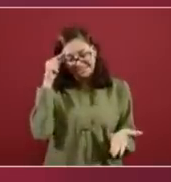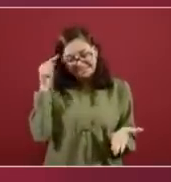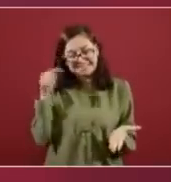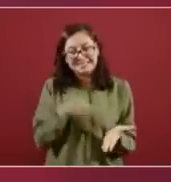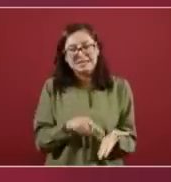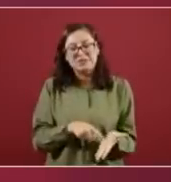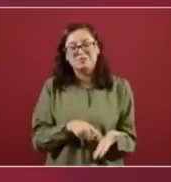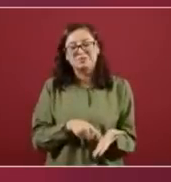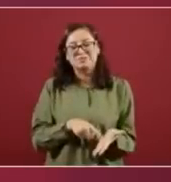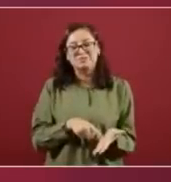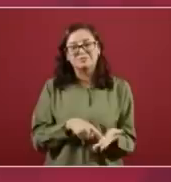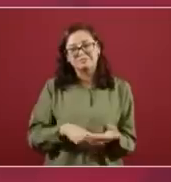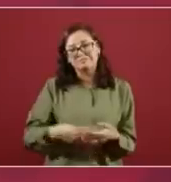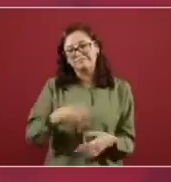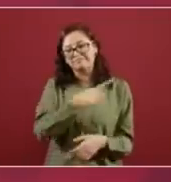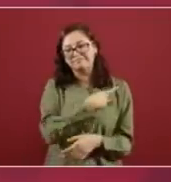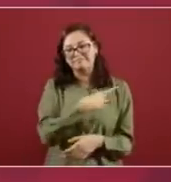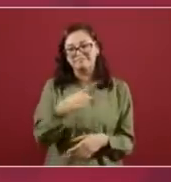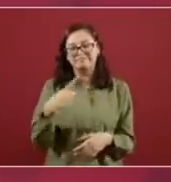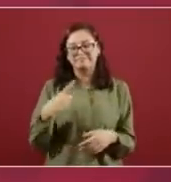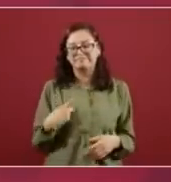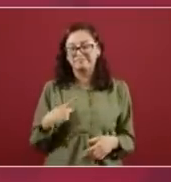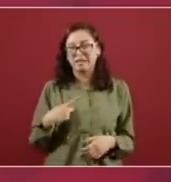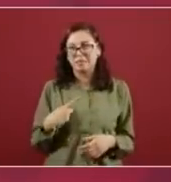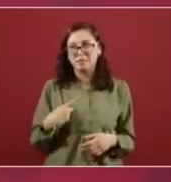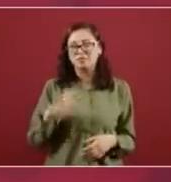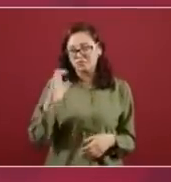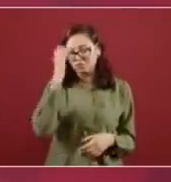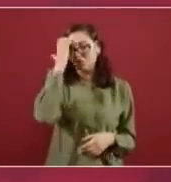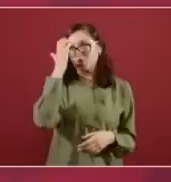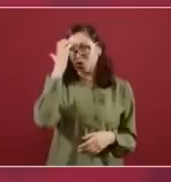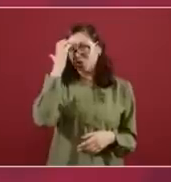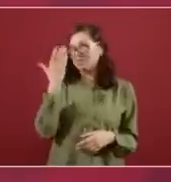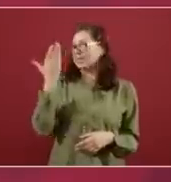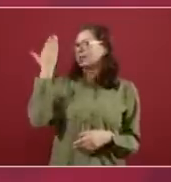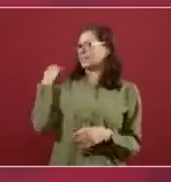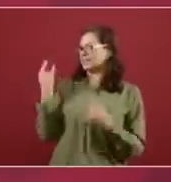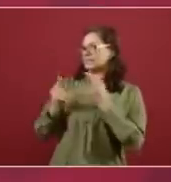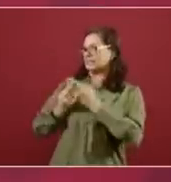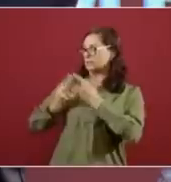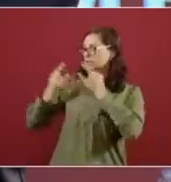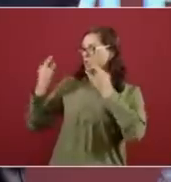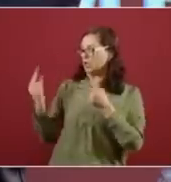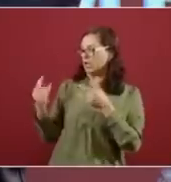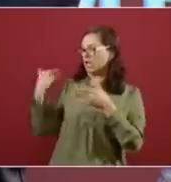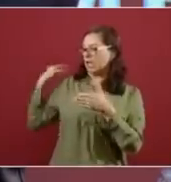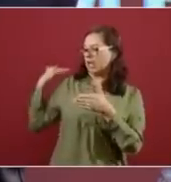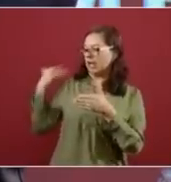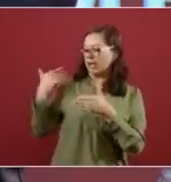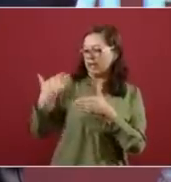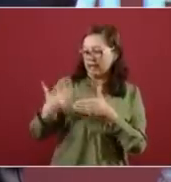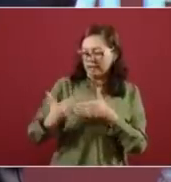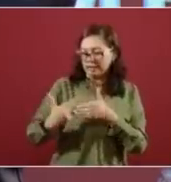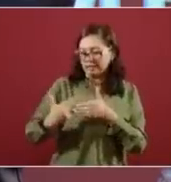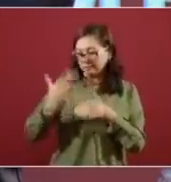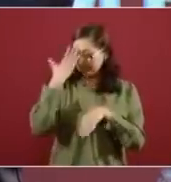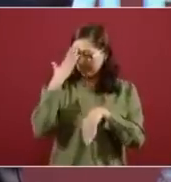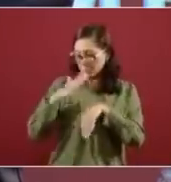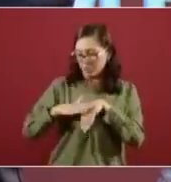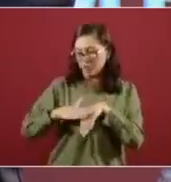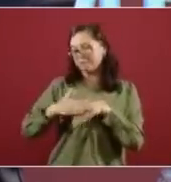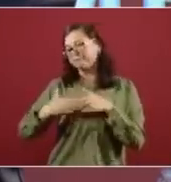debemos saber de dónde venimos para saber hacia dónde vamos